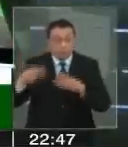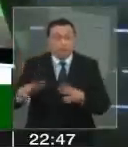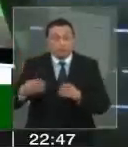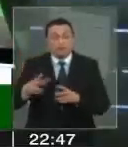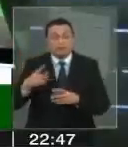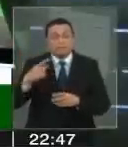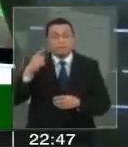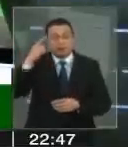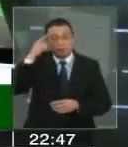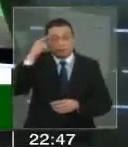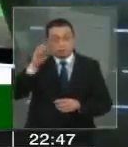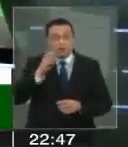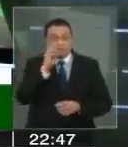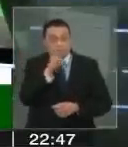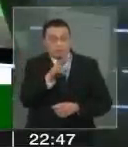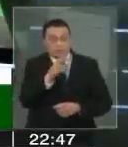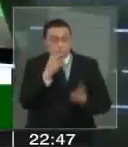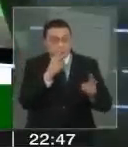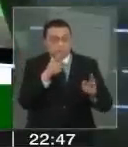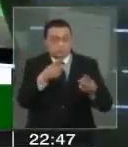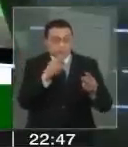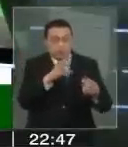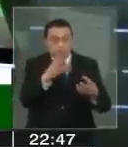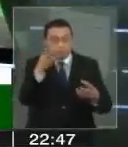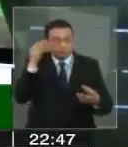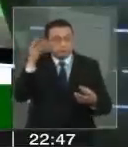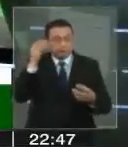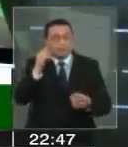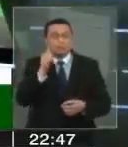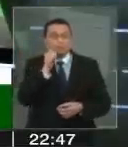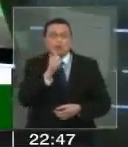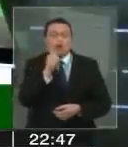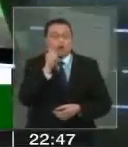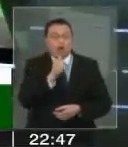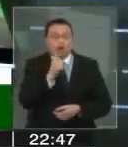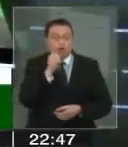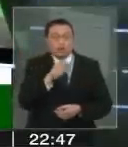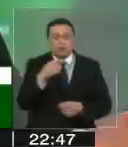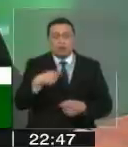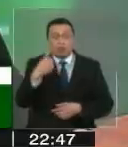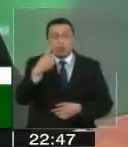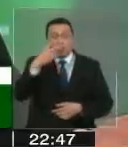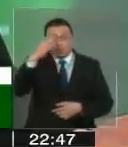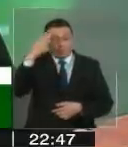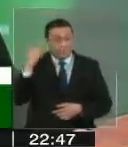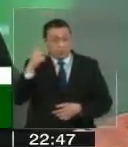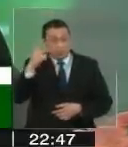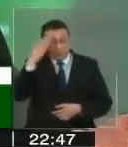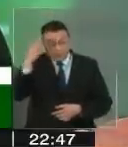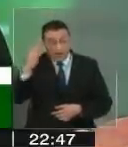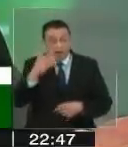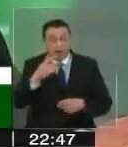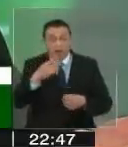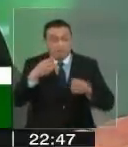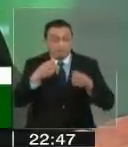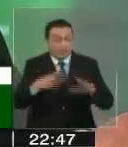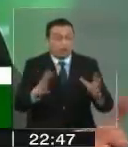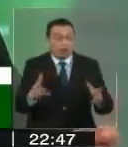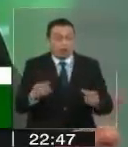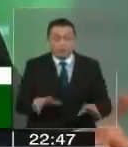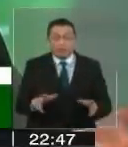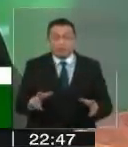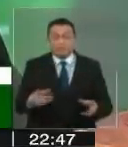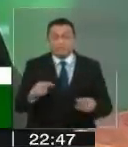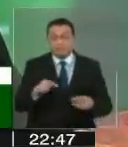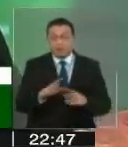es tan lábil. Y es un aprendizaje rutinario. Entonces, si yo dejo un día de hacer algo, se perdió.